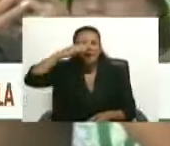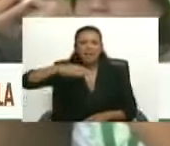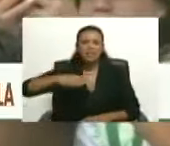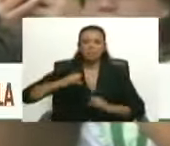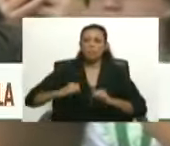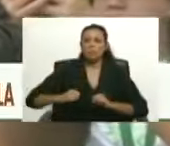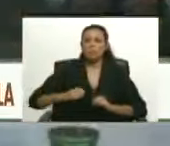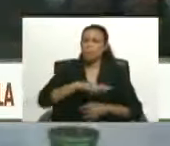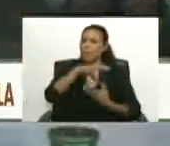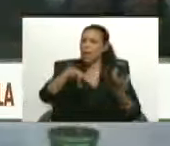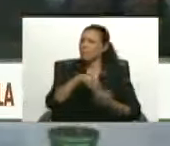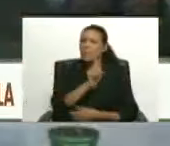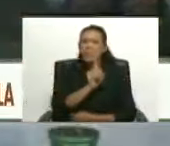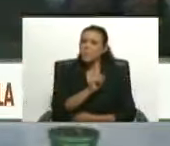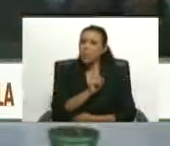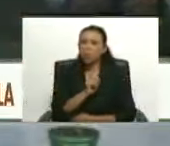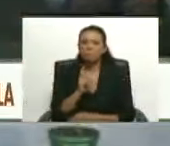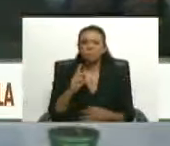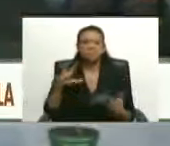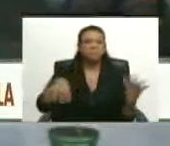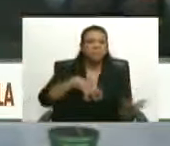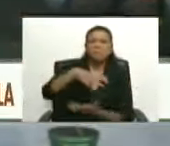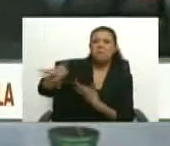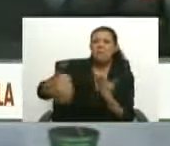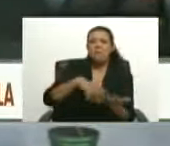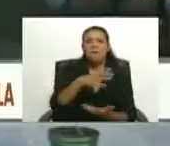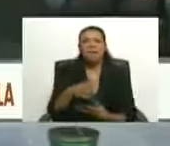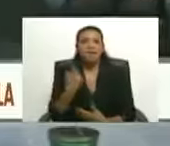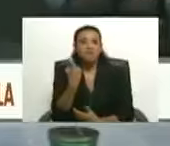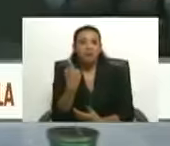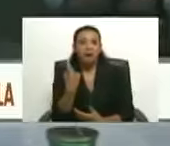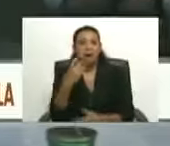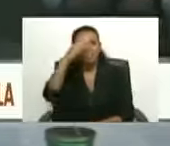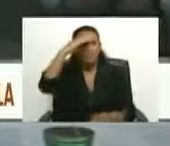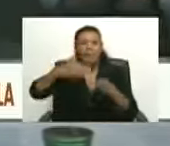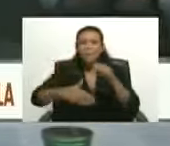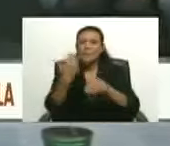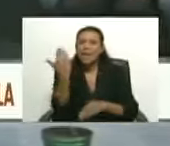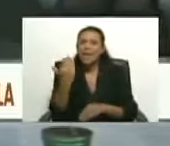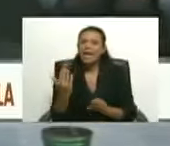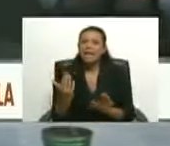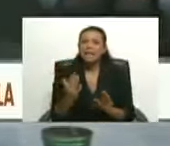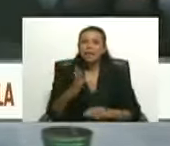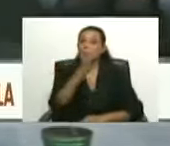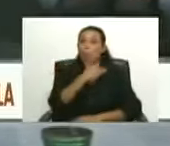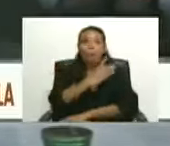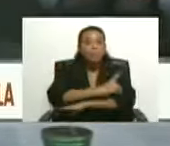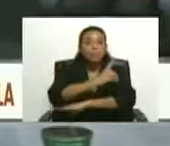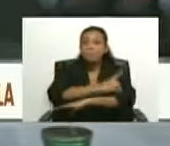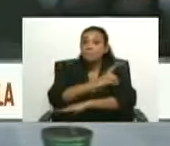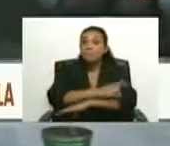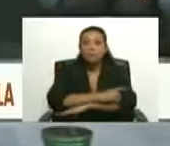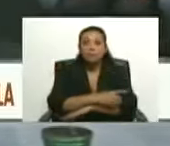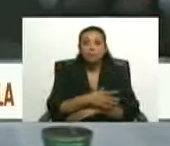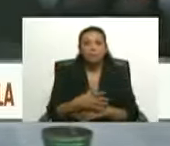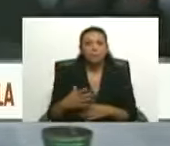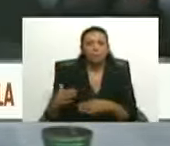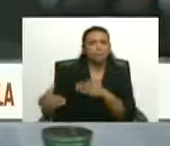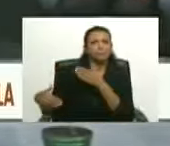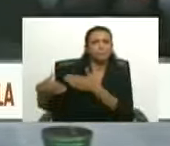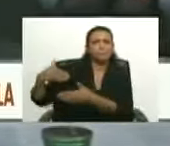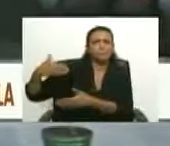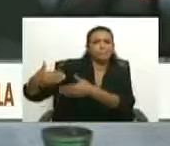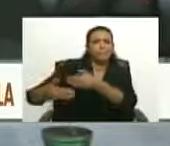los problemas. El desorden, la falta de método, la indisciplina ha venido construyendo